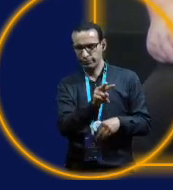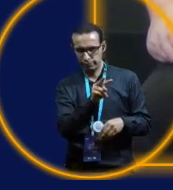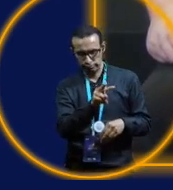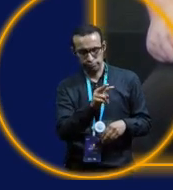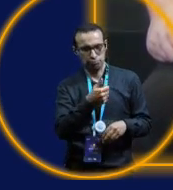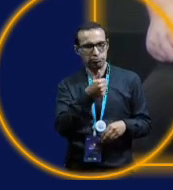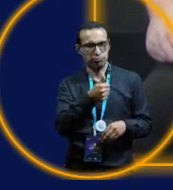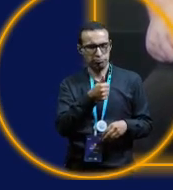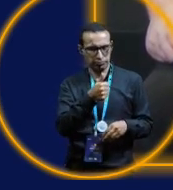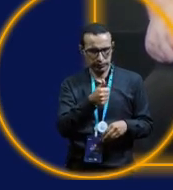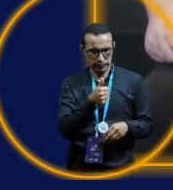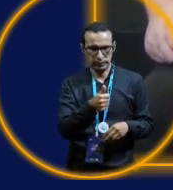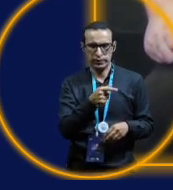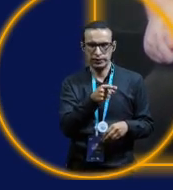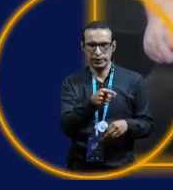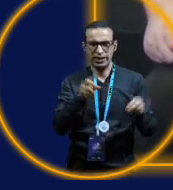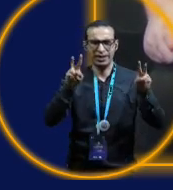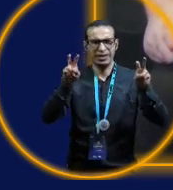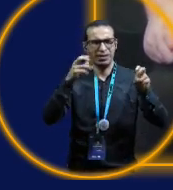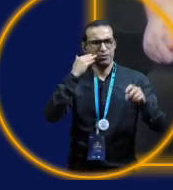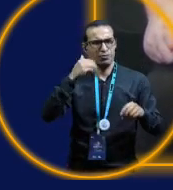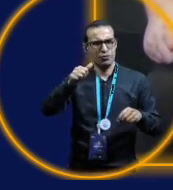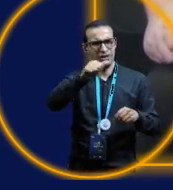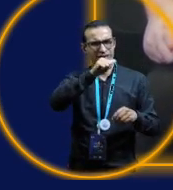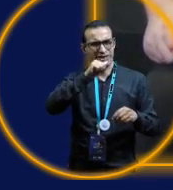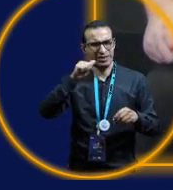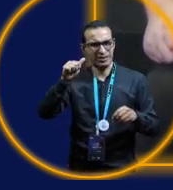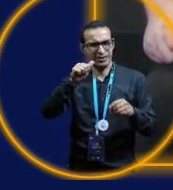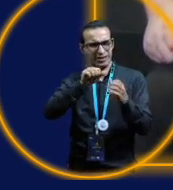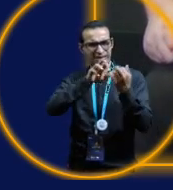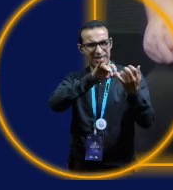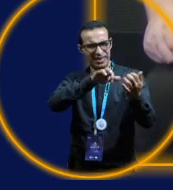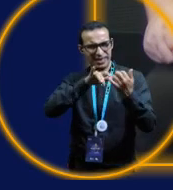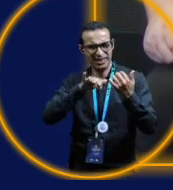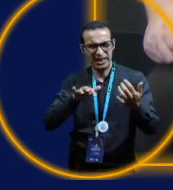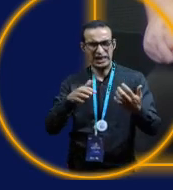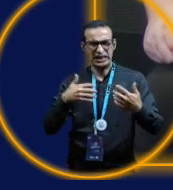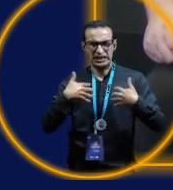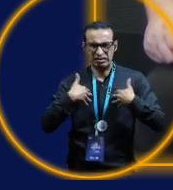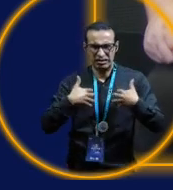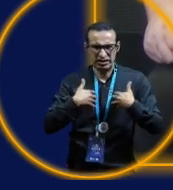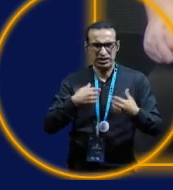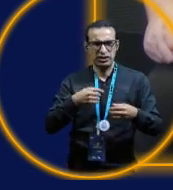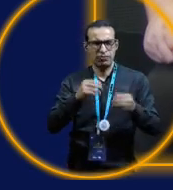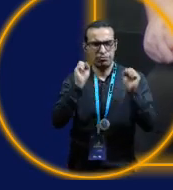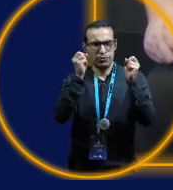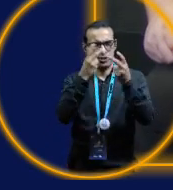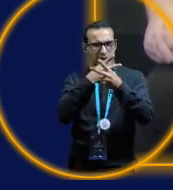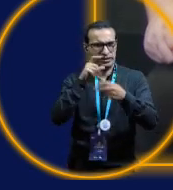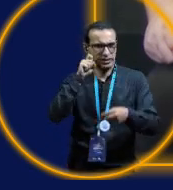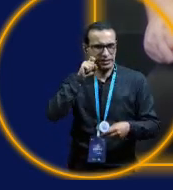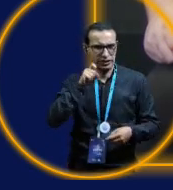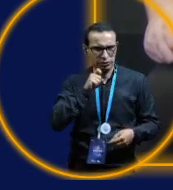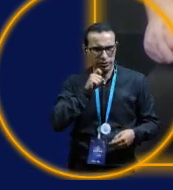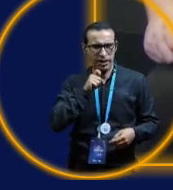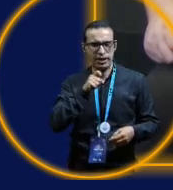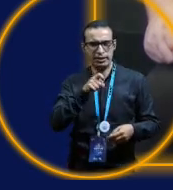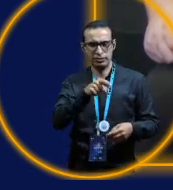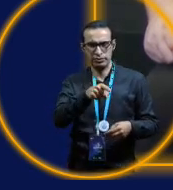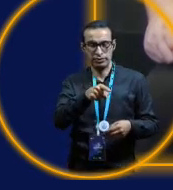guerras unas cosas políticas terribles violencia sexual y su música es